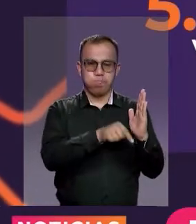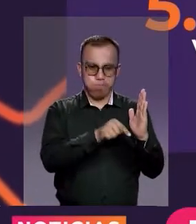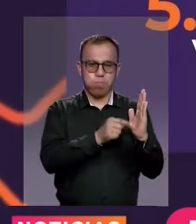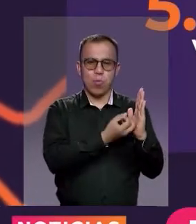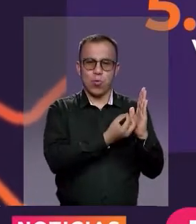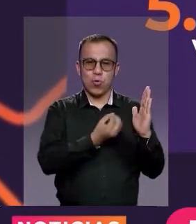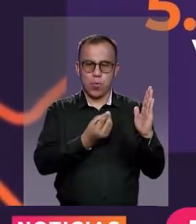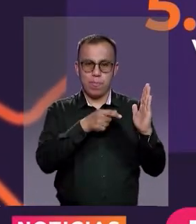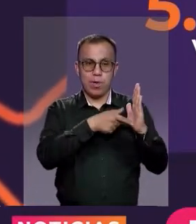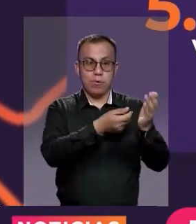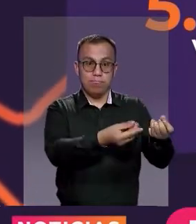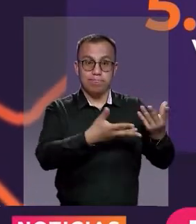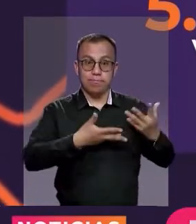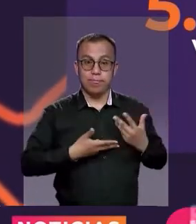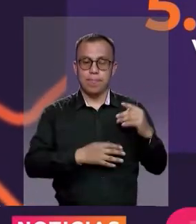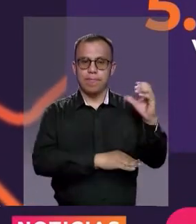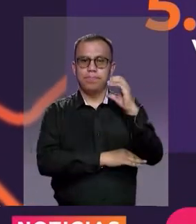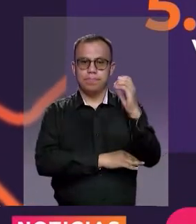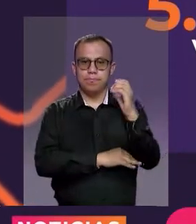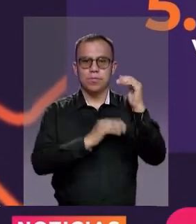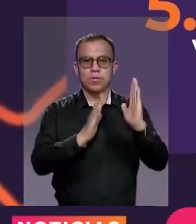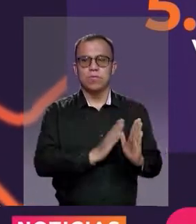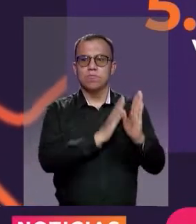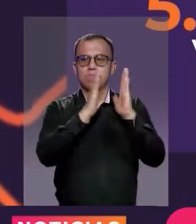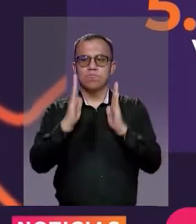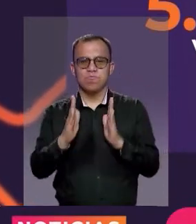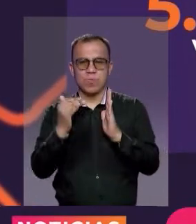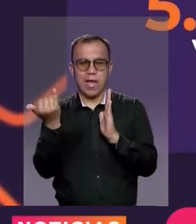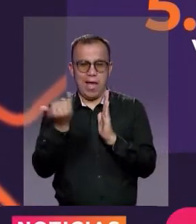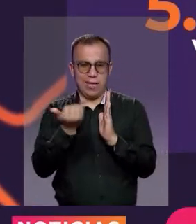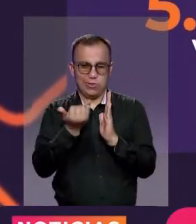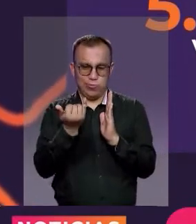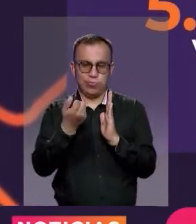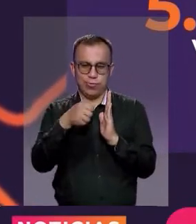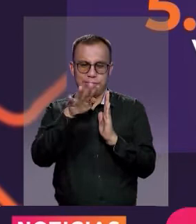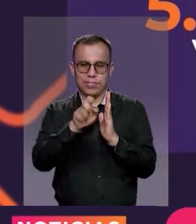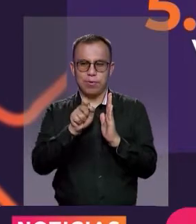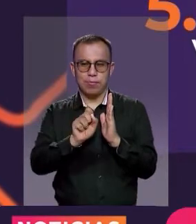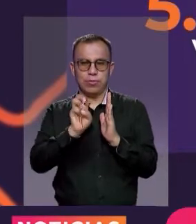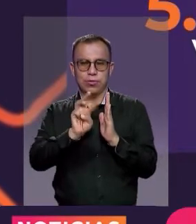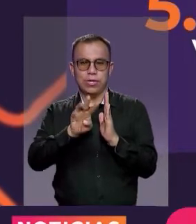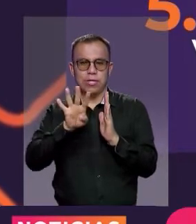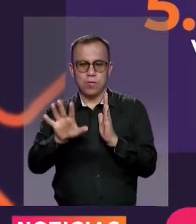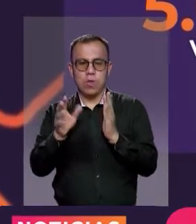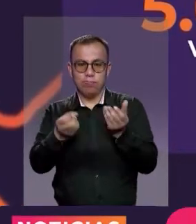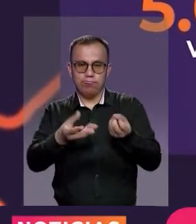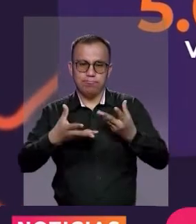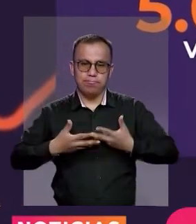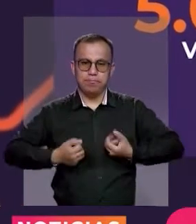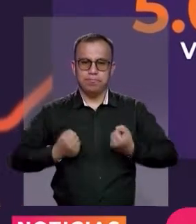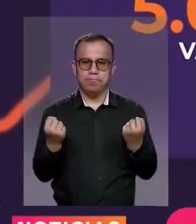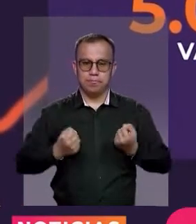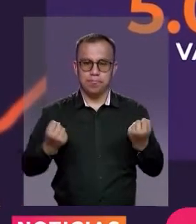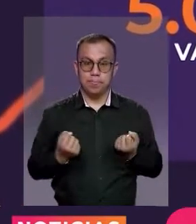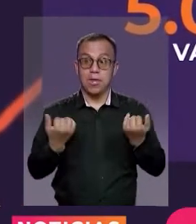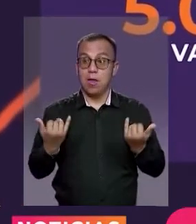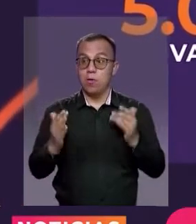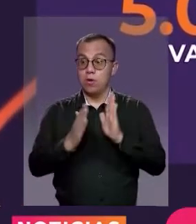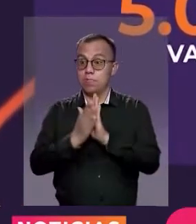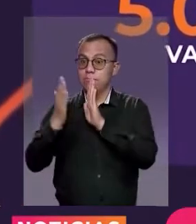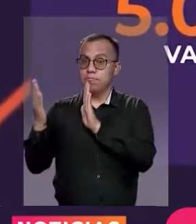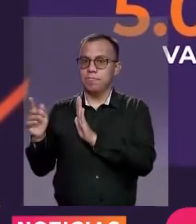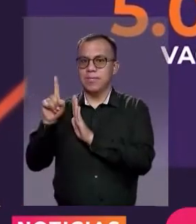5.065.284 dosis que han llegado al país, el 19,34% ha sido asignado a la ciudad. La capital hasta el momento ha aplicado